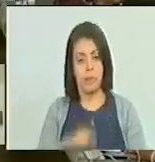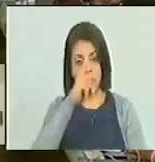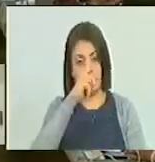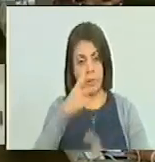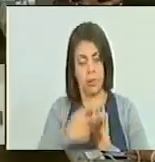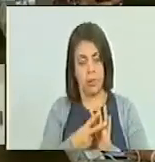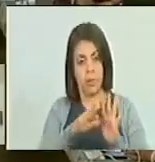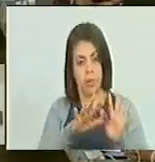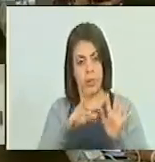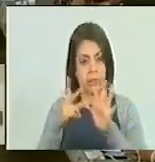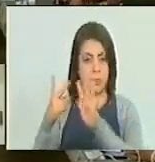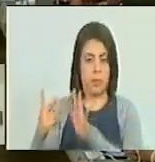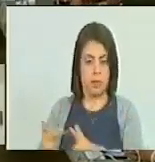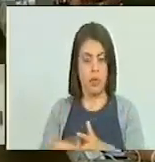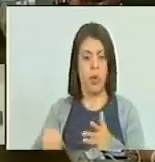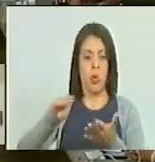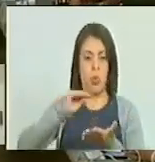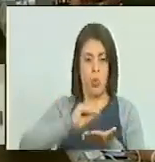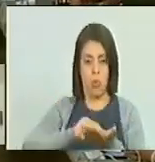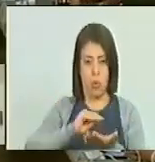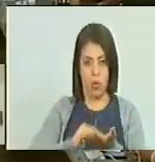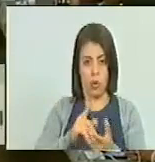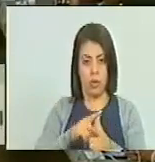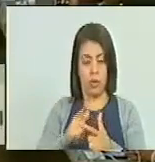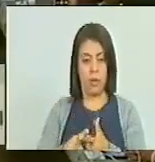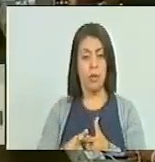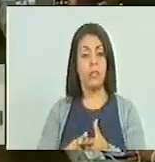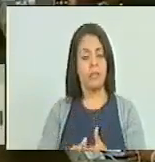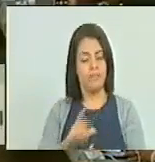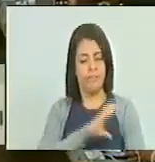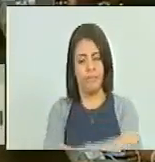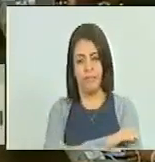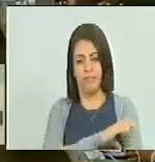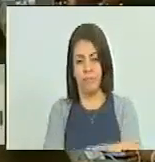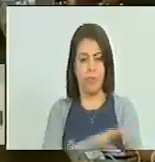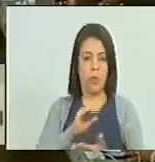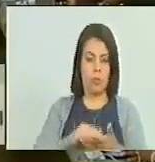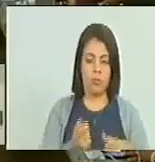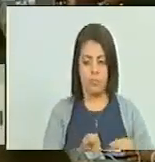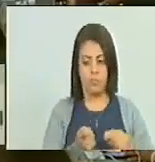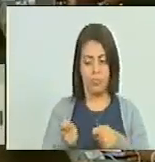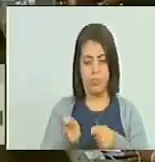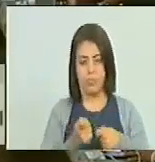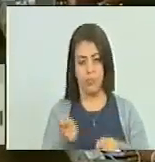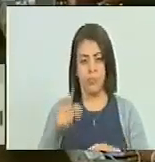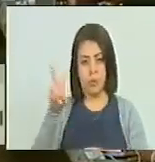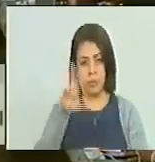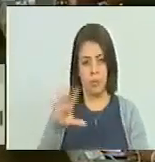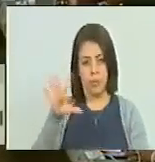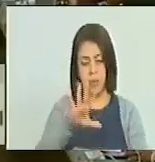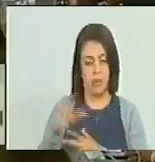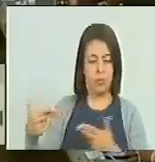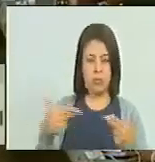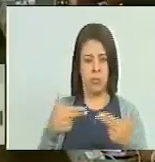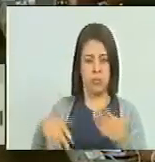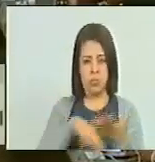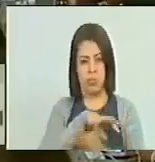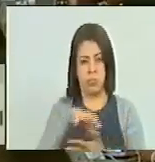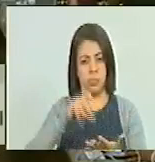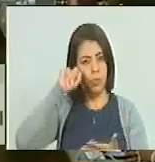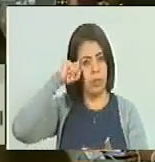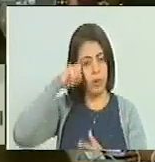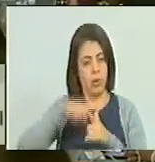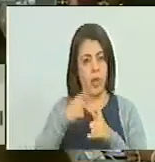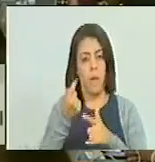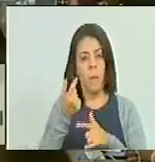año 2017, nuevamente, el fascismo ataca al pueblo venezolano, tiene unos picos de violencia. Recordábamos